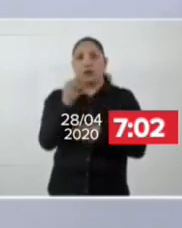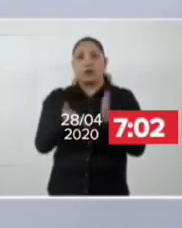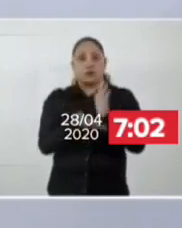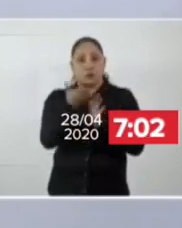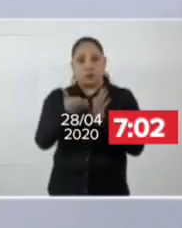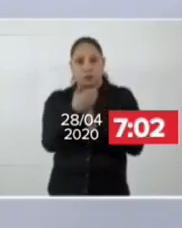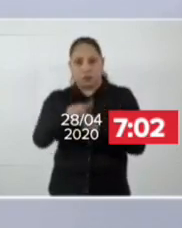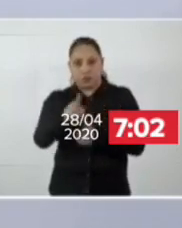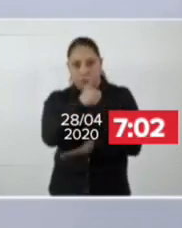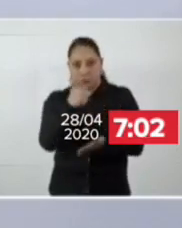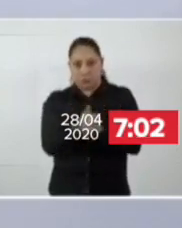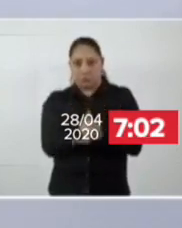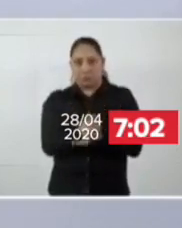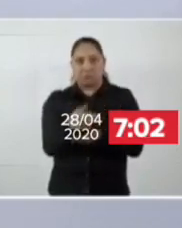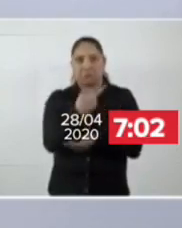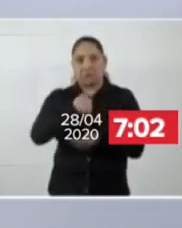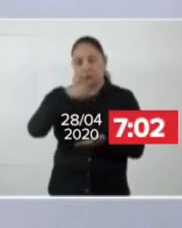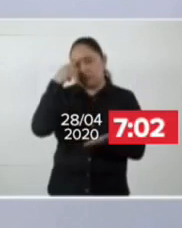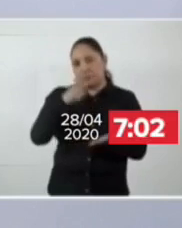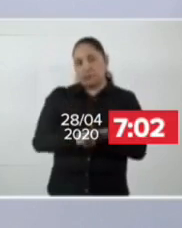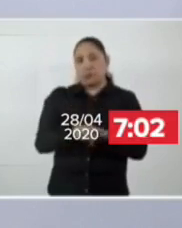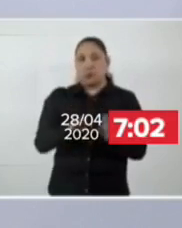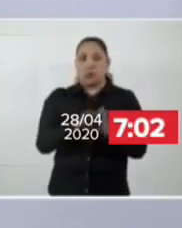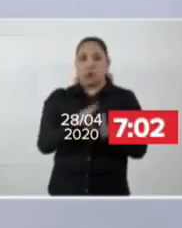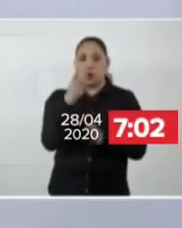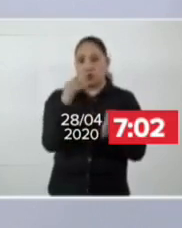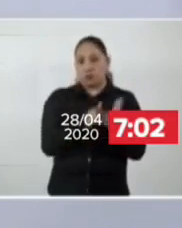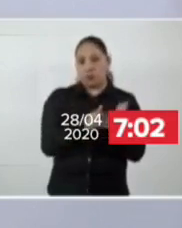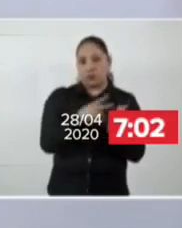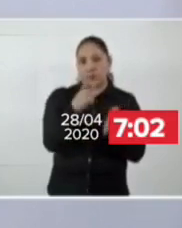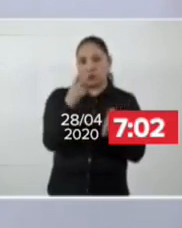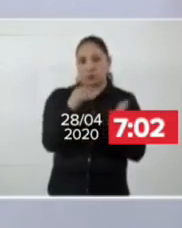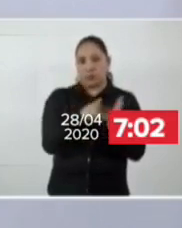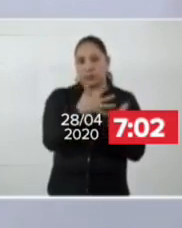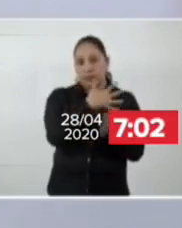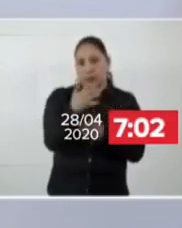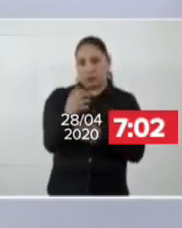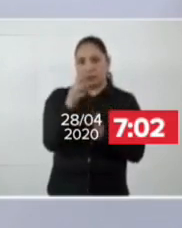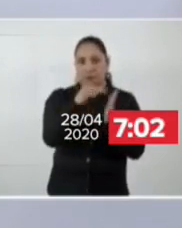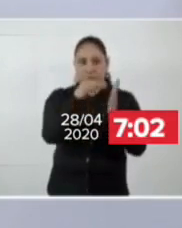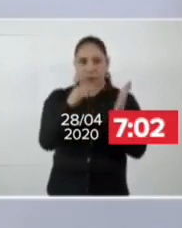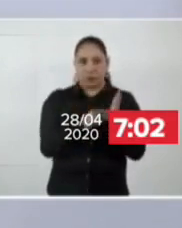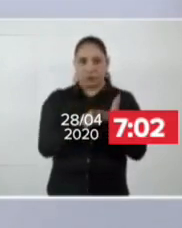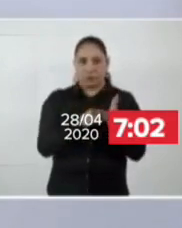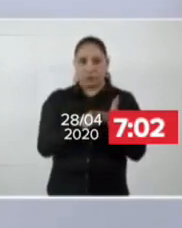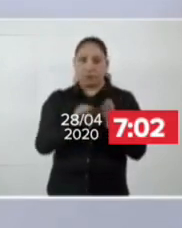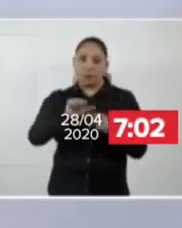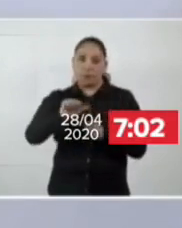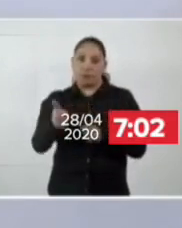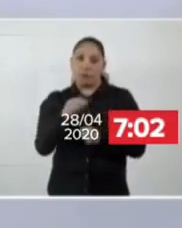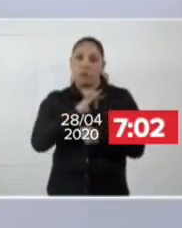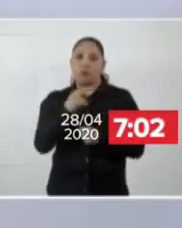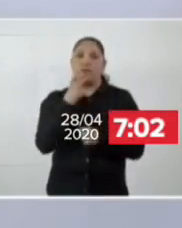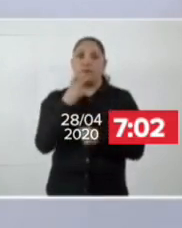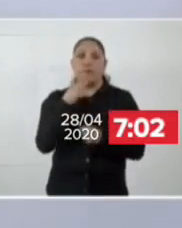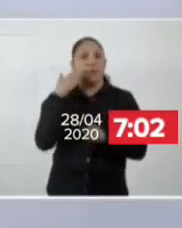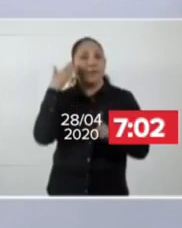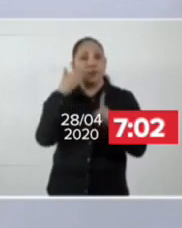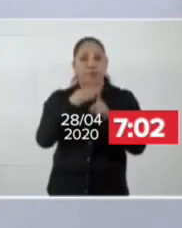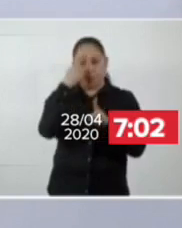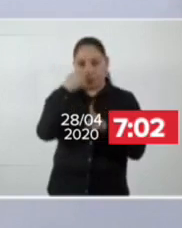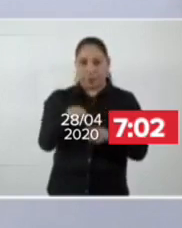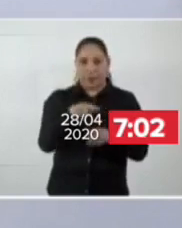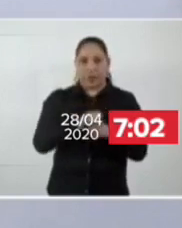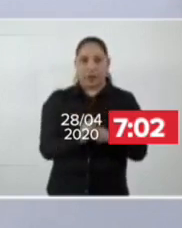ciudad, estimamos entre 2,000 y 2,500 millones, y el resto podría utilizarse directamente ya para